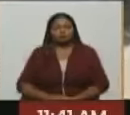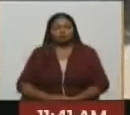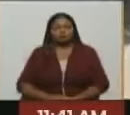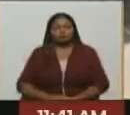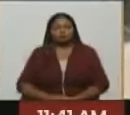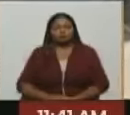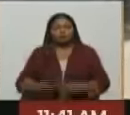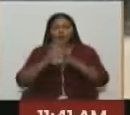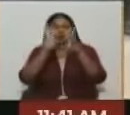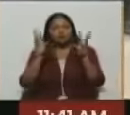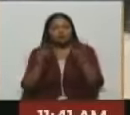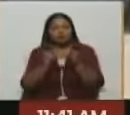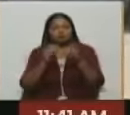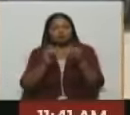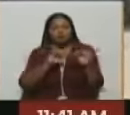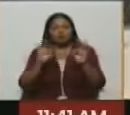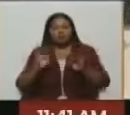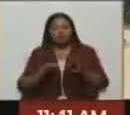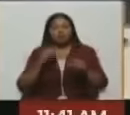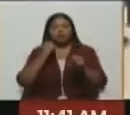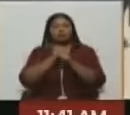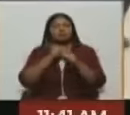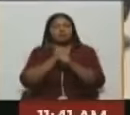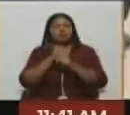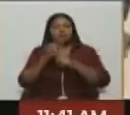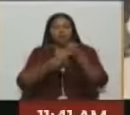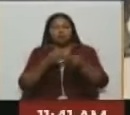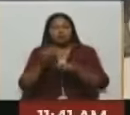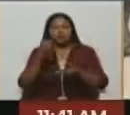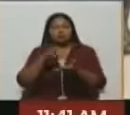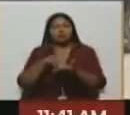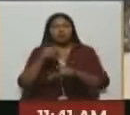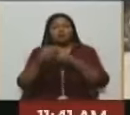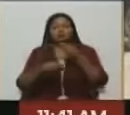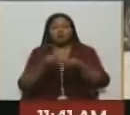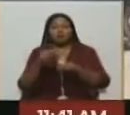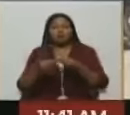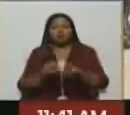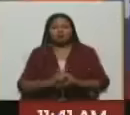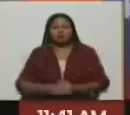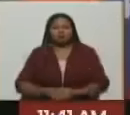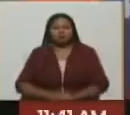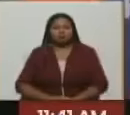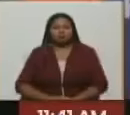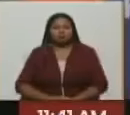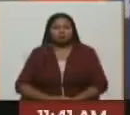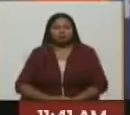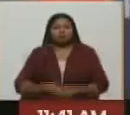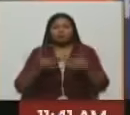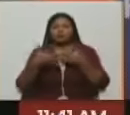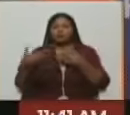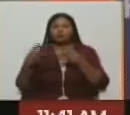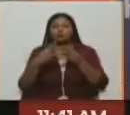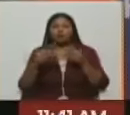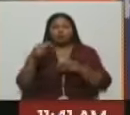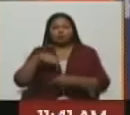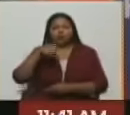mismo una labor de Estado realizada durante todo este